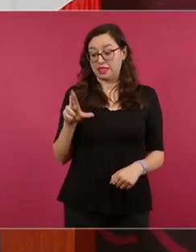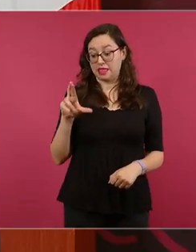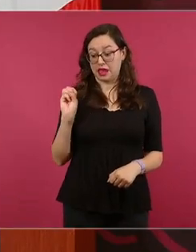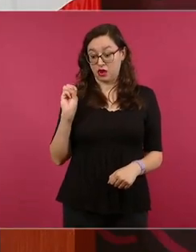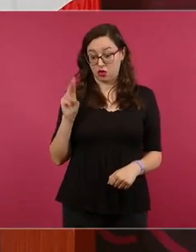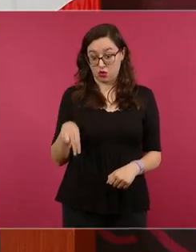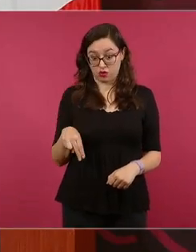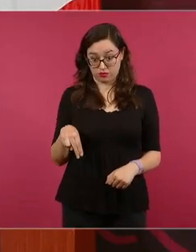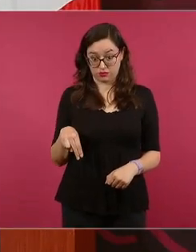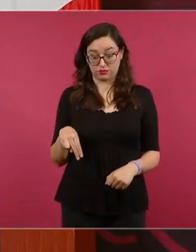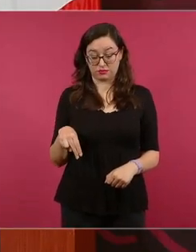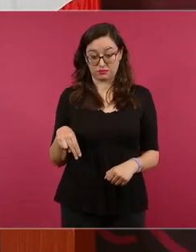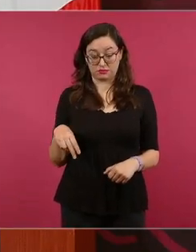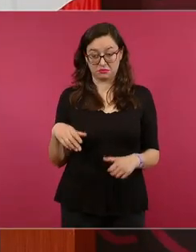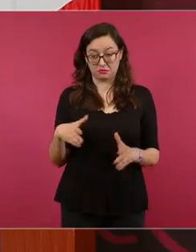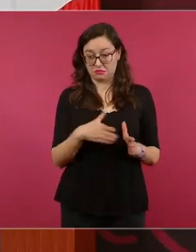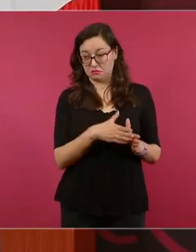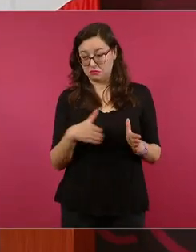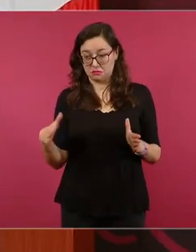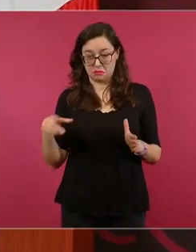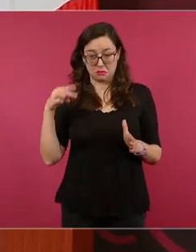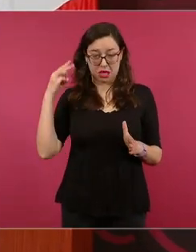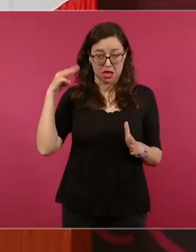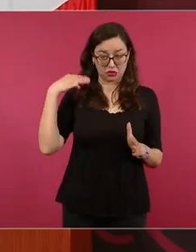la violencia